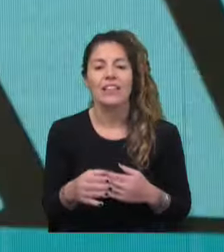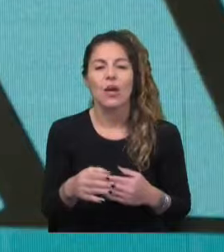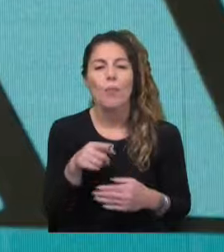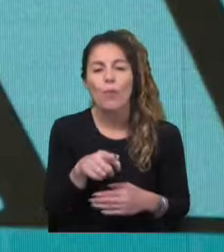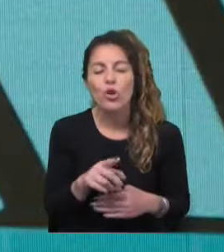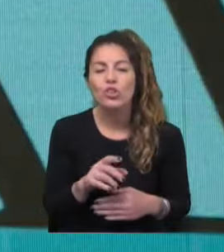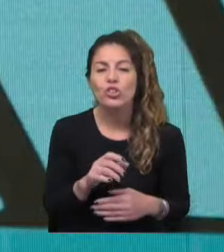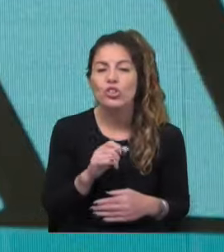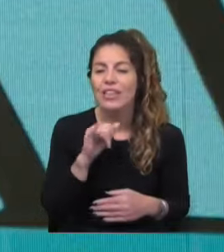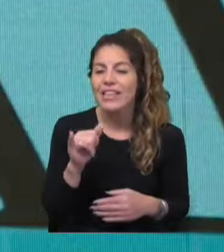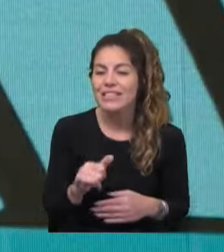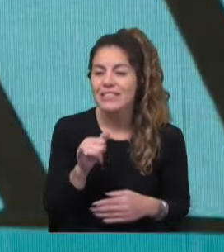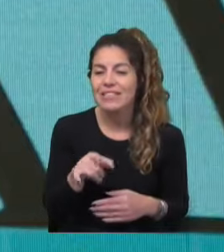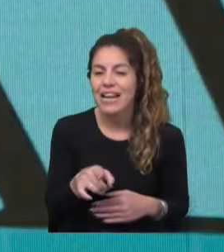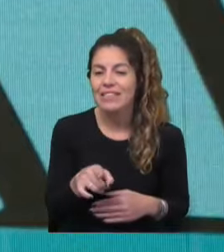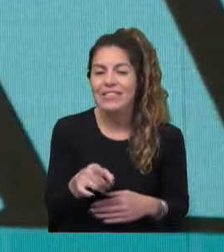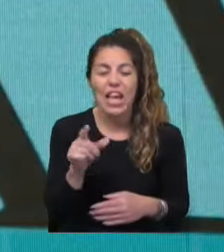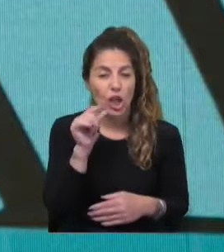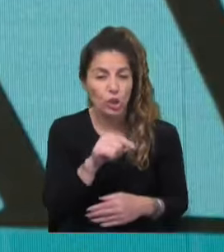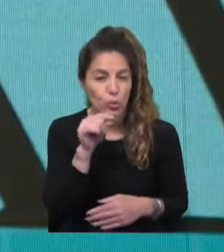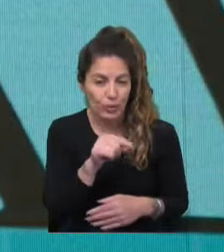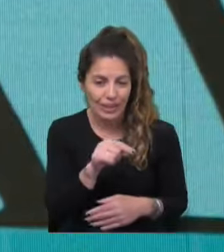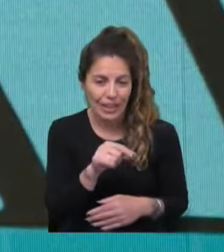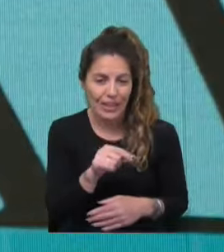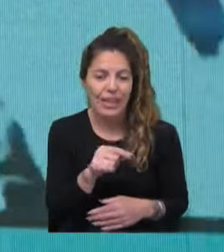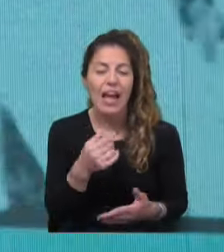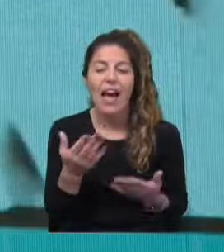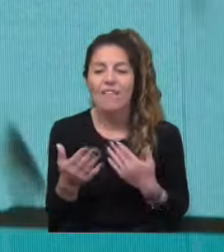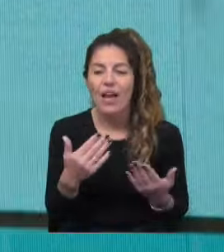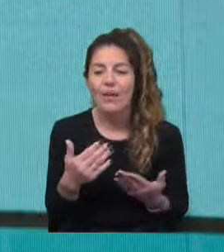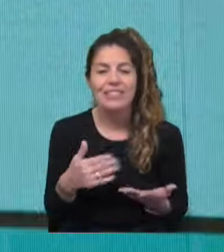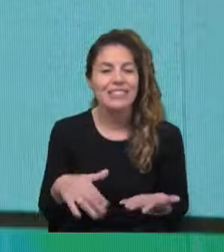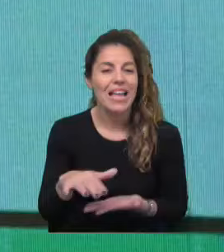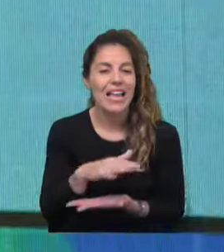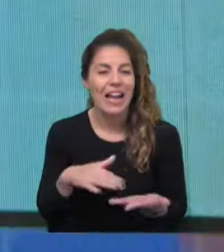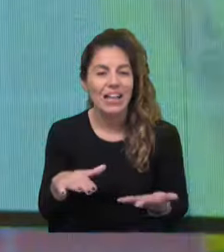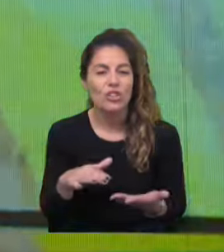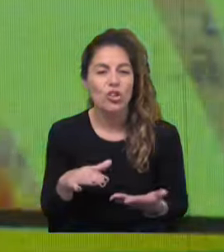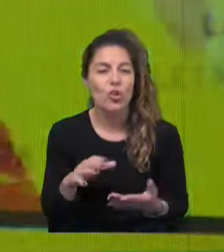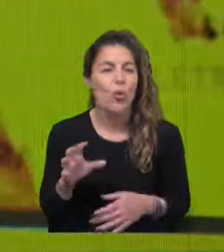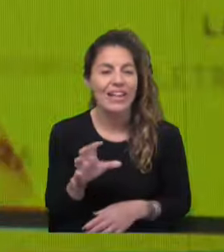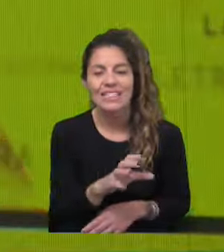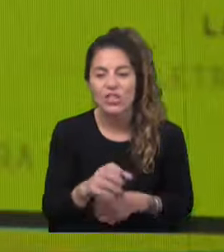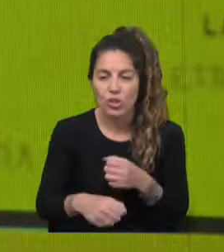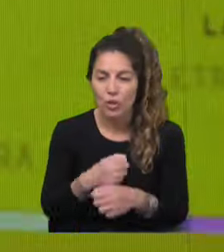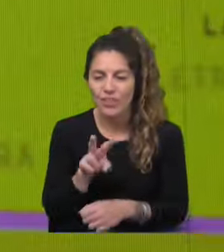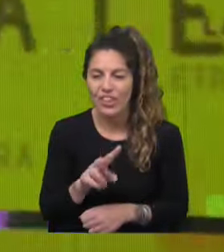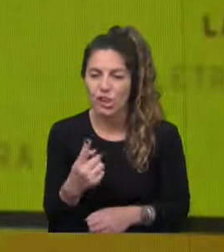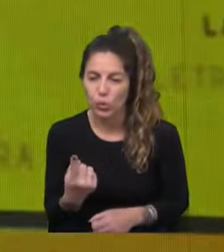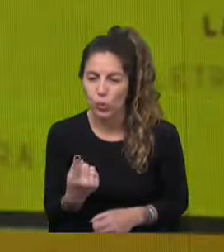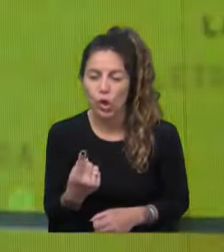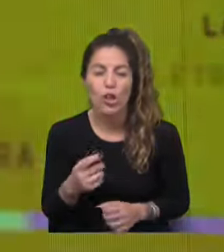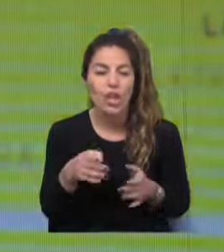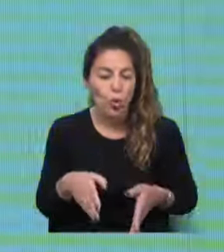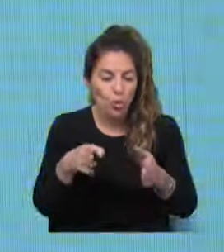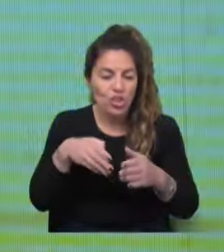vos mencionabas en Subías Hoy en Twitter y mencionabas el caso, esto que fue, ¿no? Que hubo un rechazo en 2021 de unos